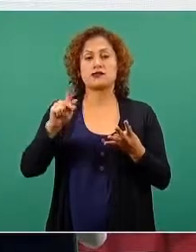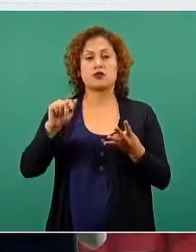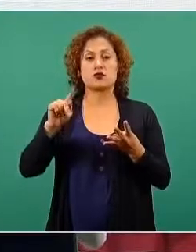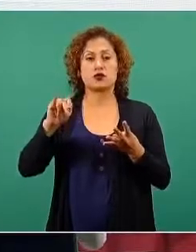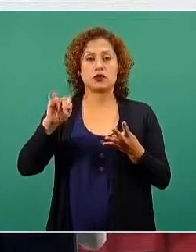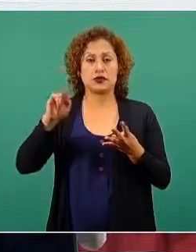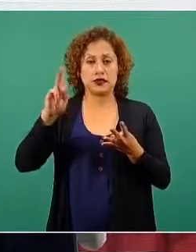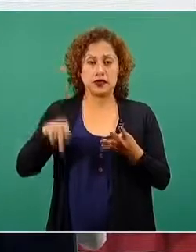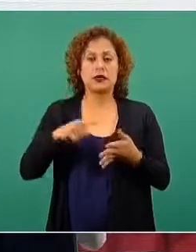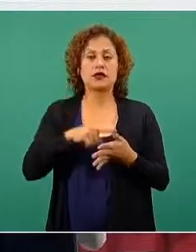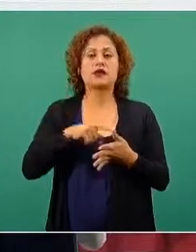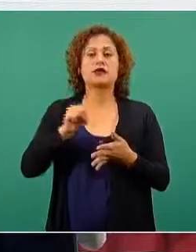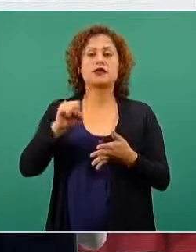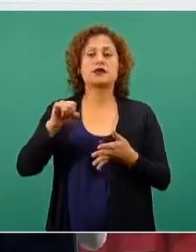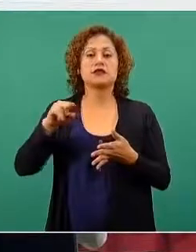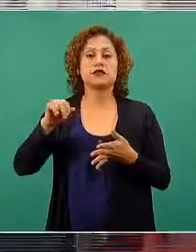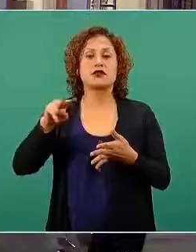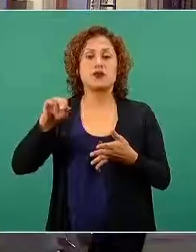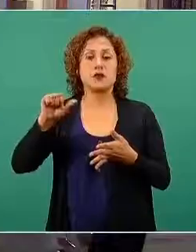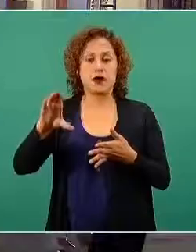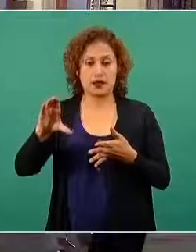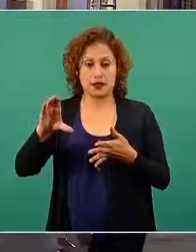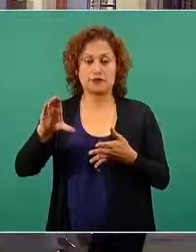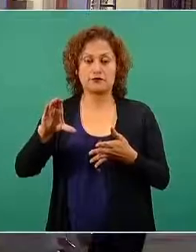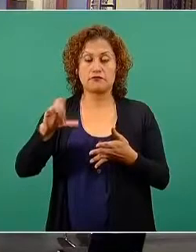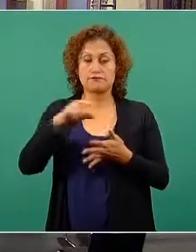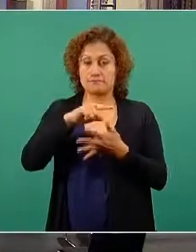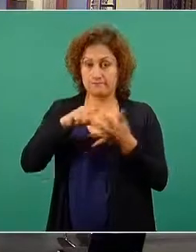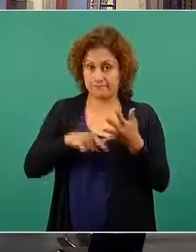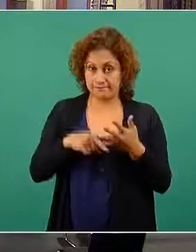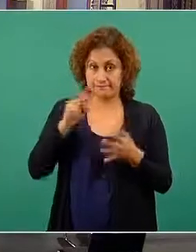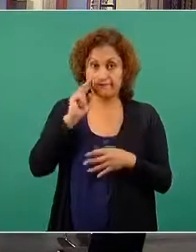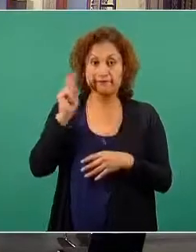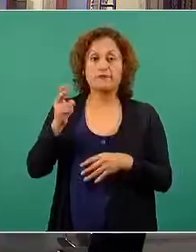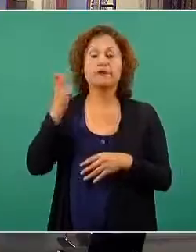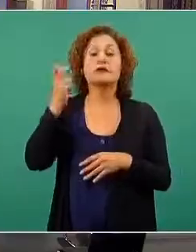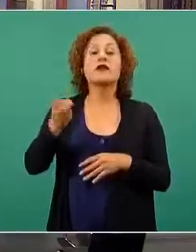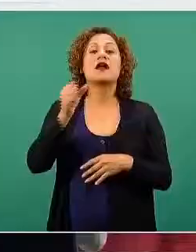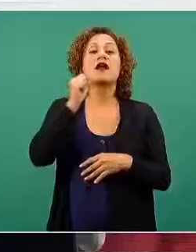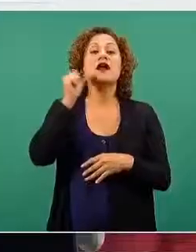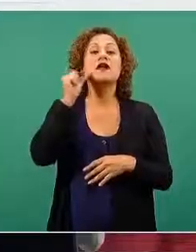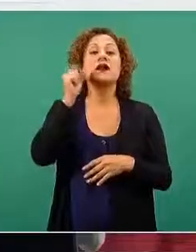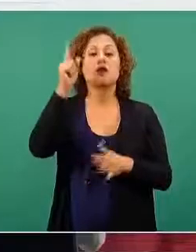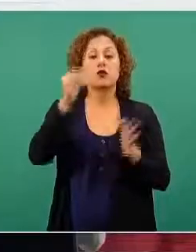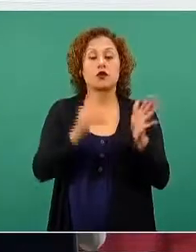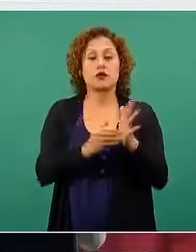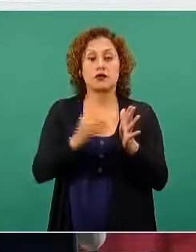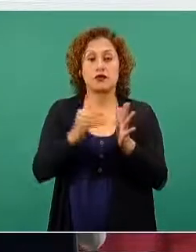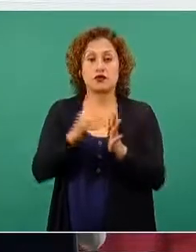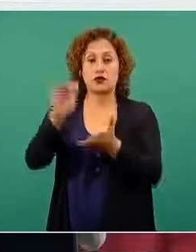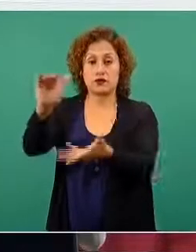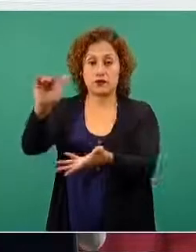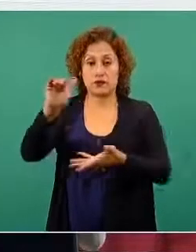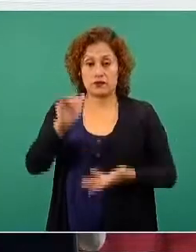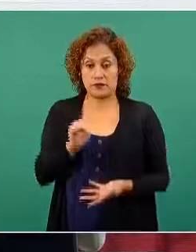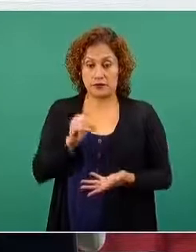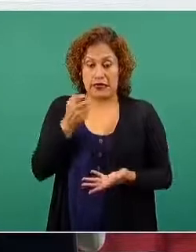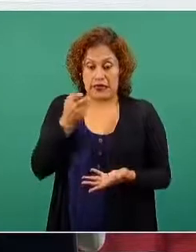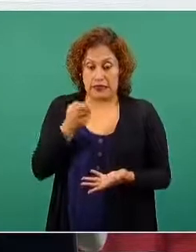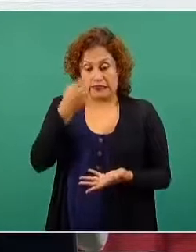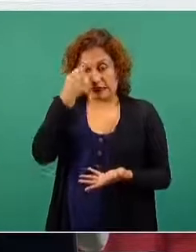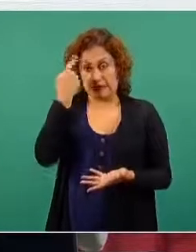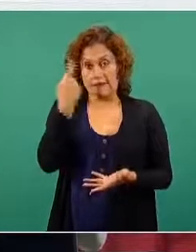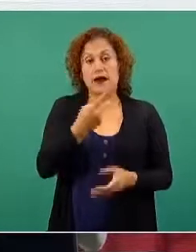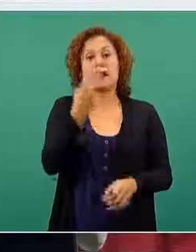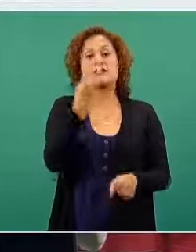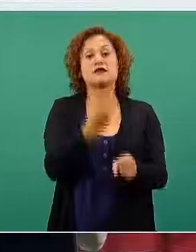vacuna Sinovac. Y este embarque, lo comentábamos ayer, de 1 millón de dosis, es principalmente las segundas dosis